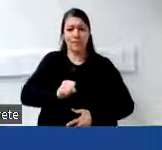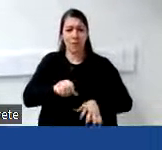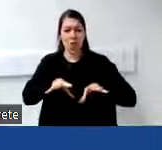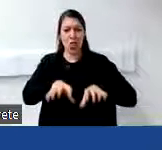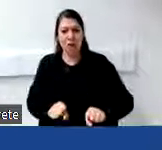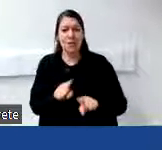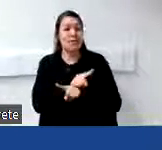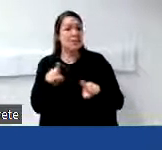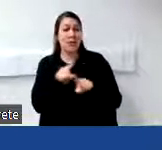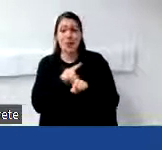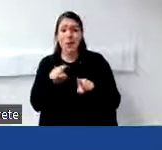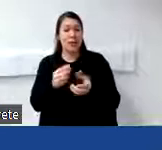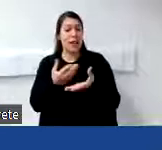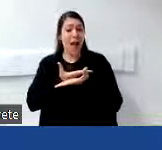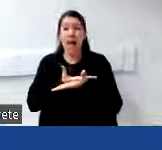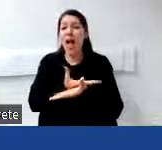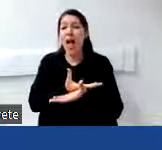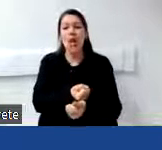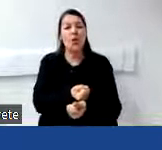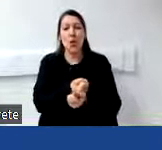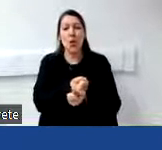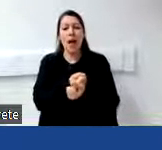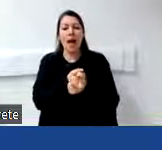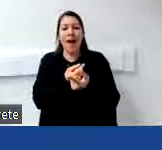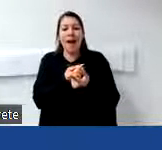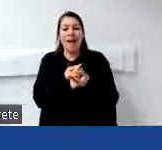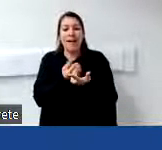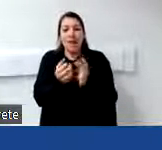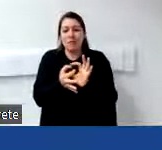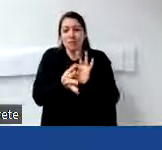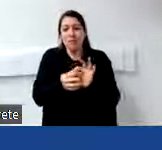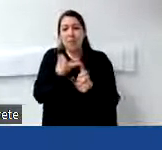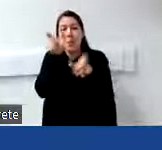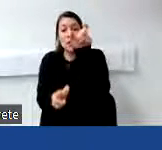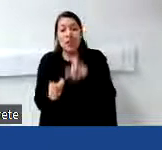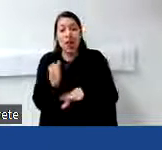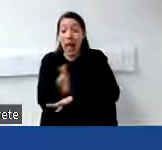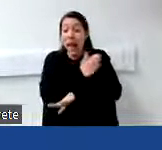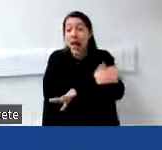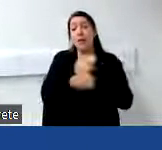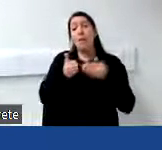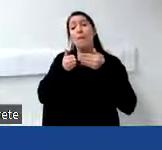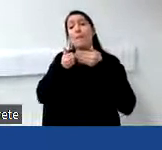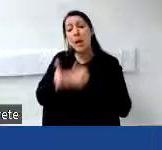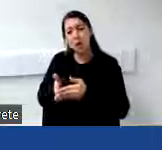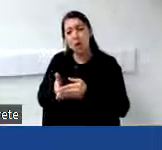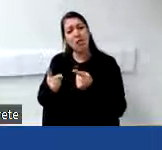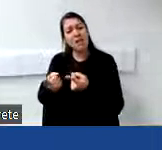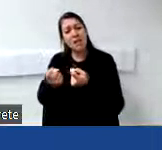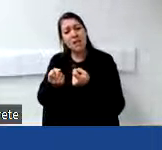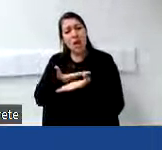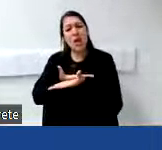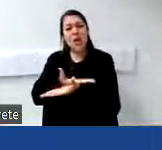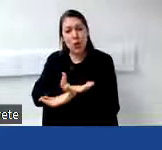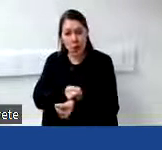esa ayuda técnica que usa la persona sin preguntar, que es el otro punto, ¿no? Preguntar antes de ayudar.